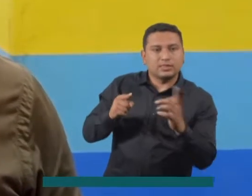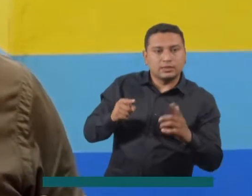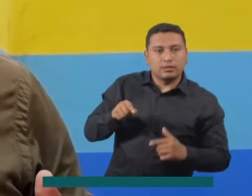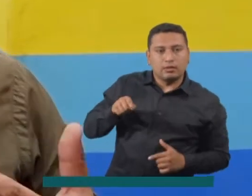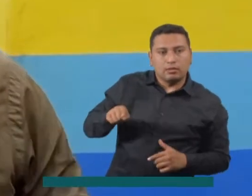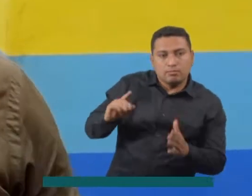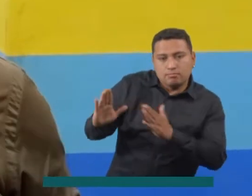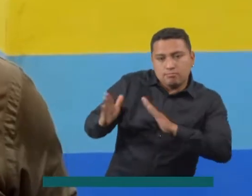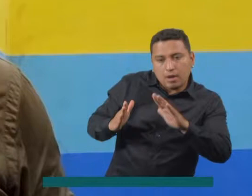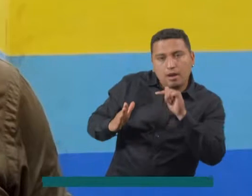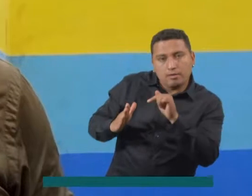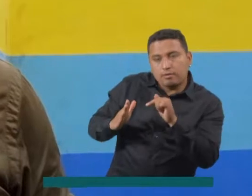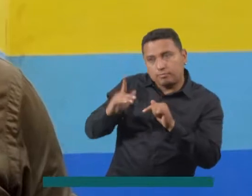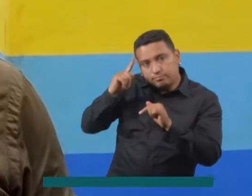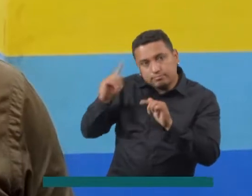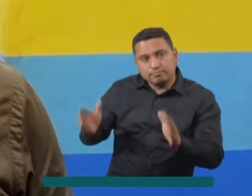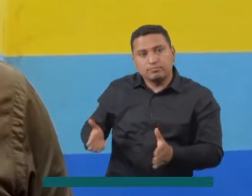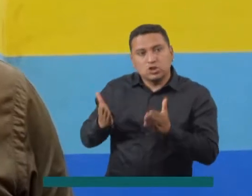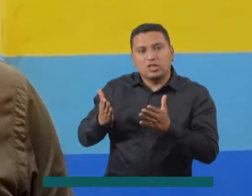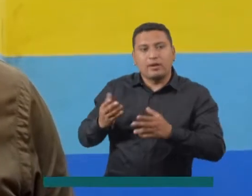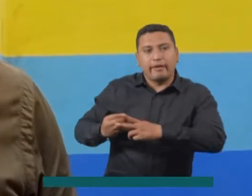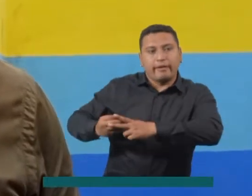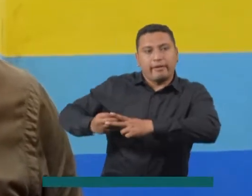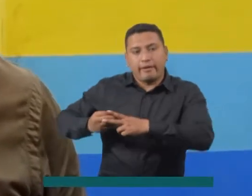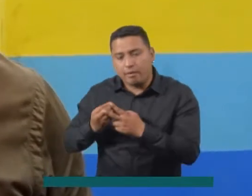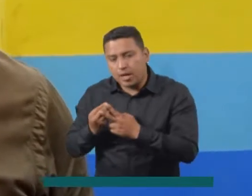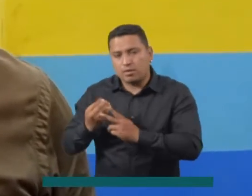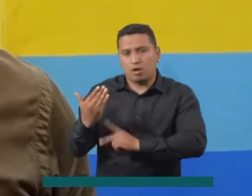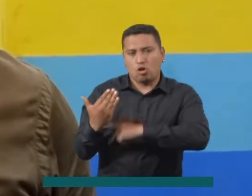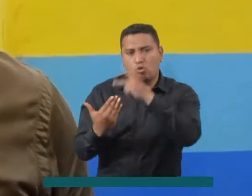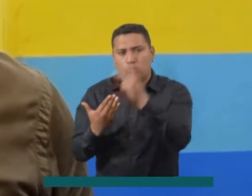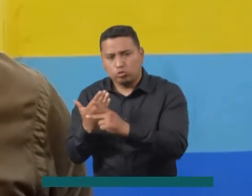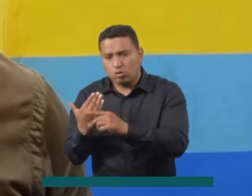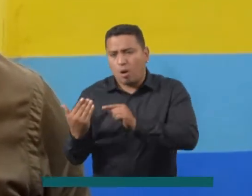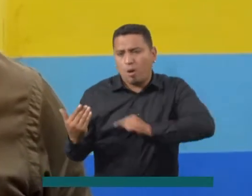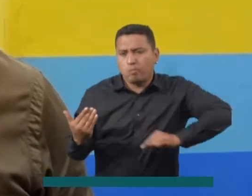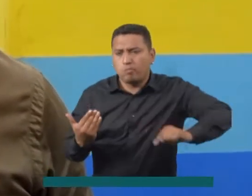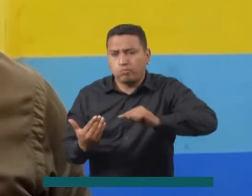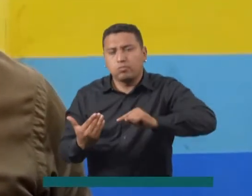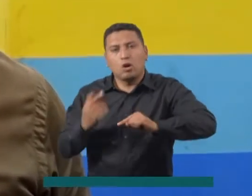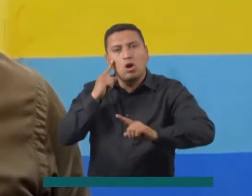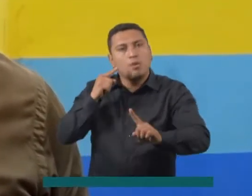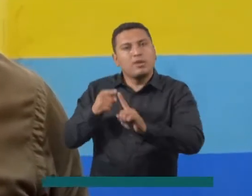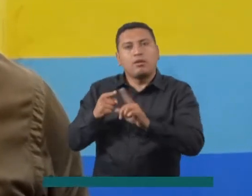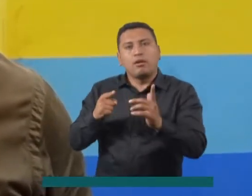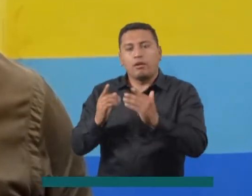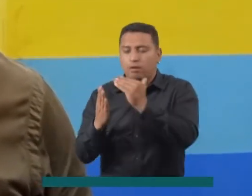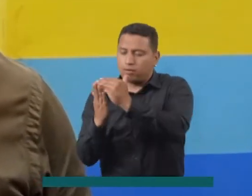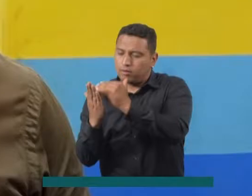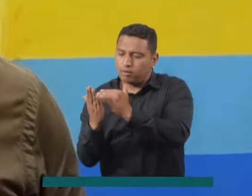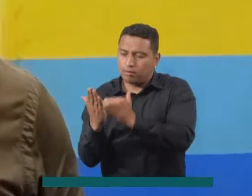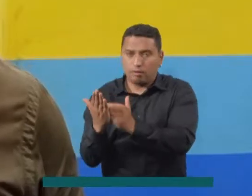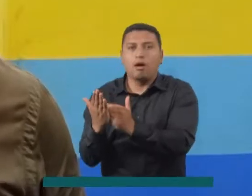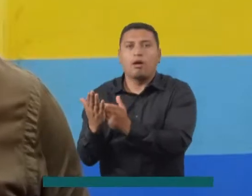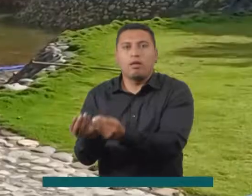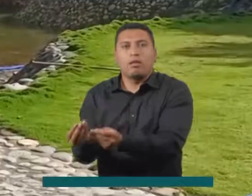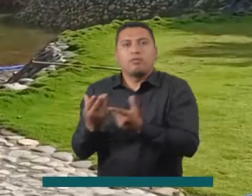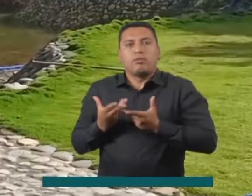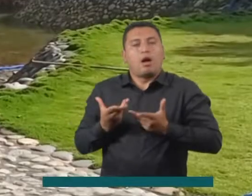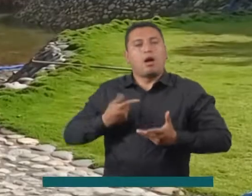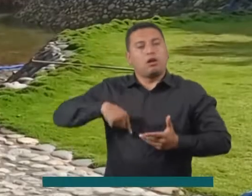estos instrumentos de planificación generar herramientas, proyectos y hojas de ruta que nos permitan a